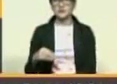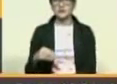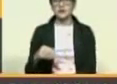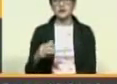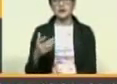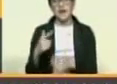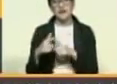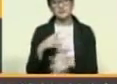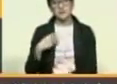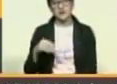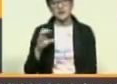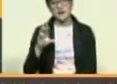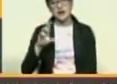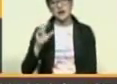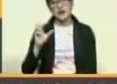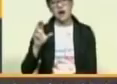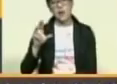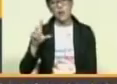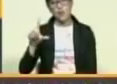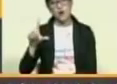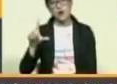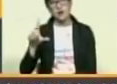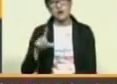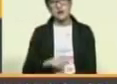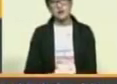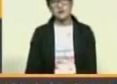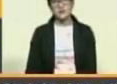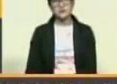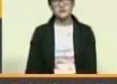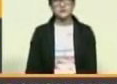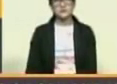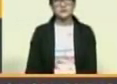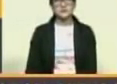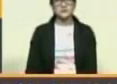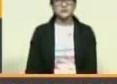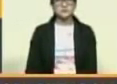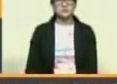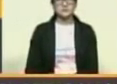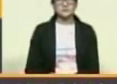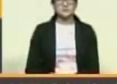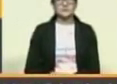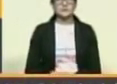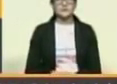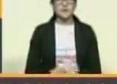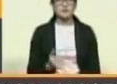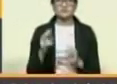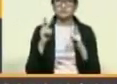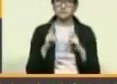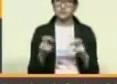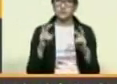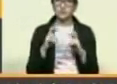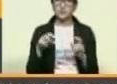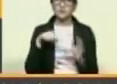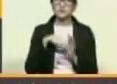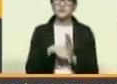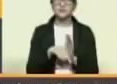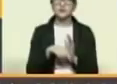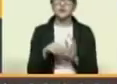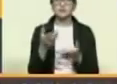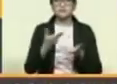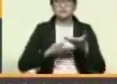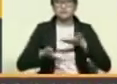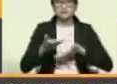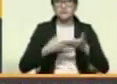Castro. Y con Díaz-Canel hemos revisado a fondo todo el mapa de cooperación